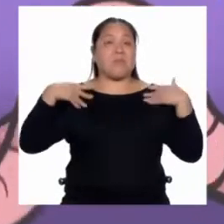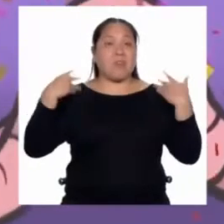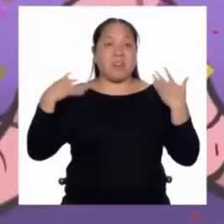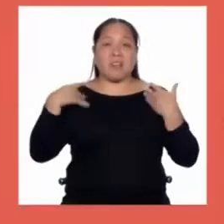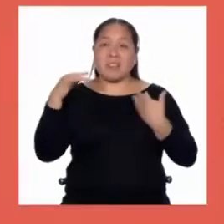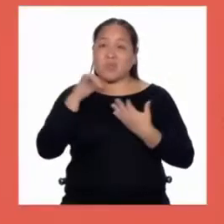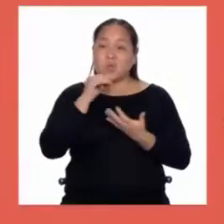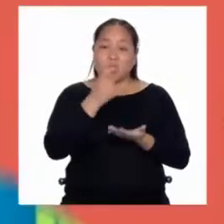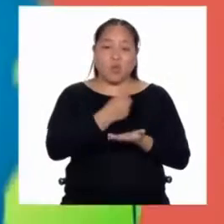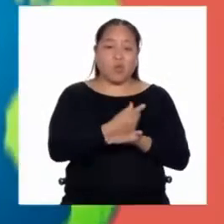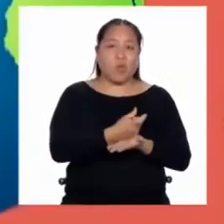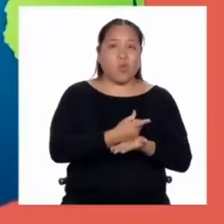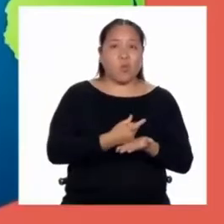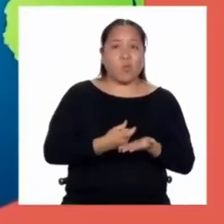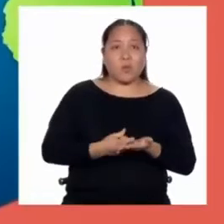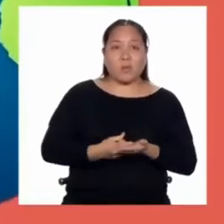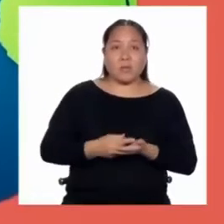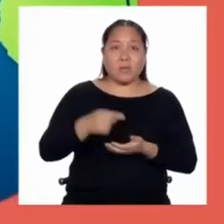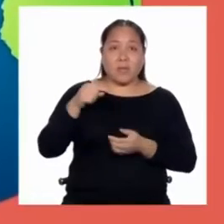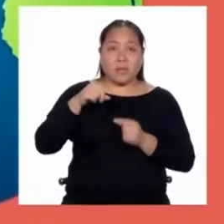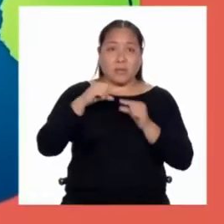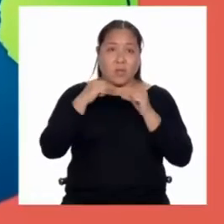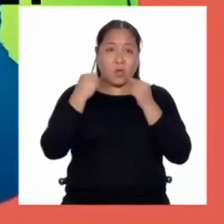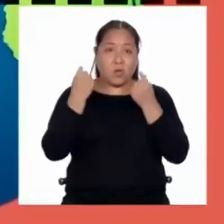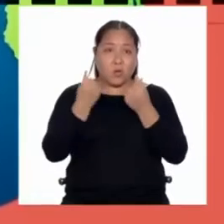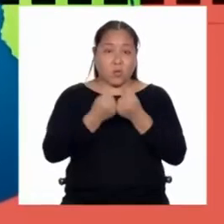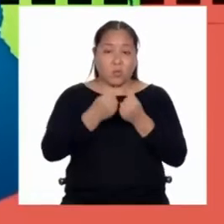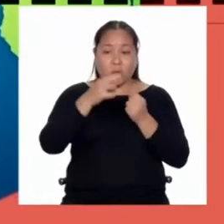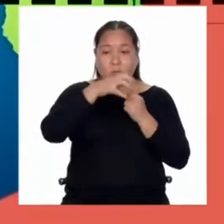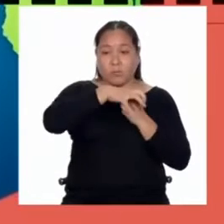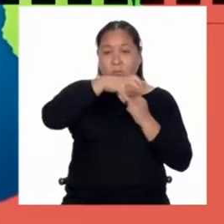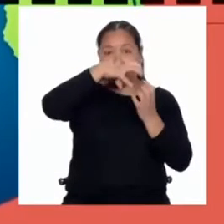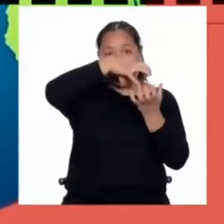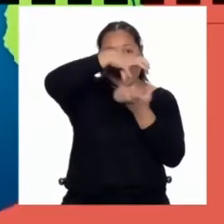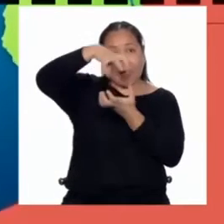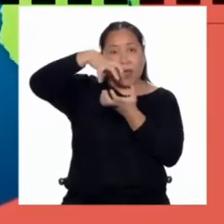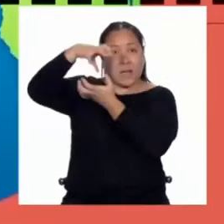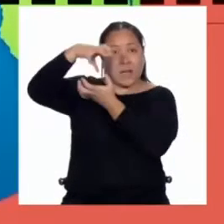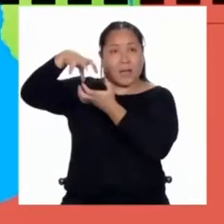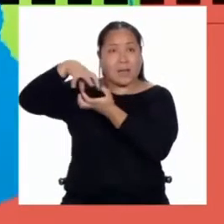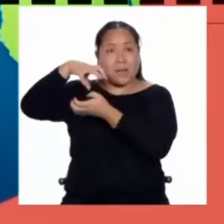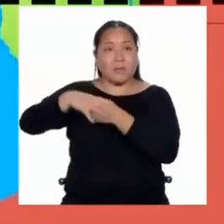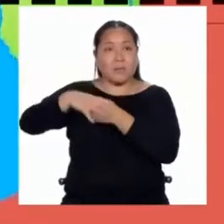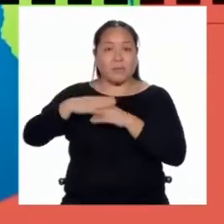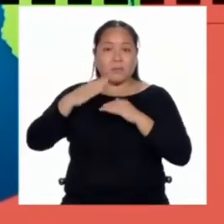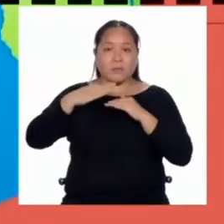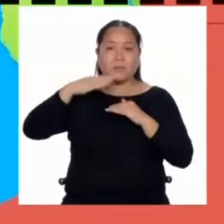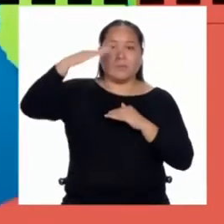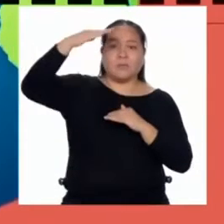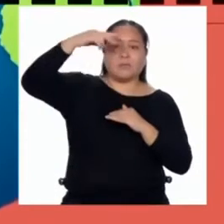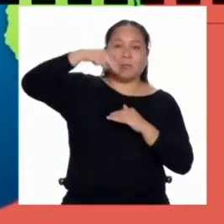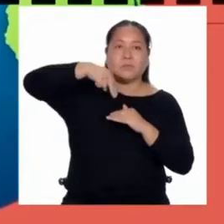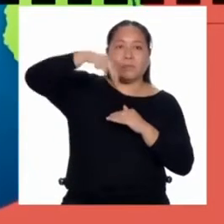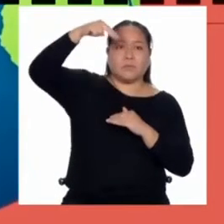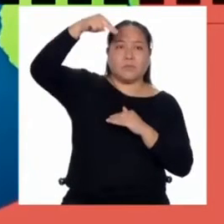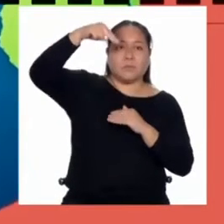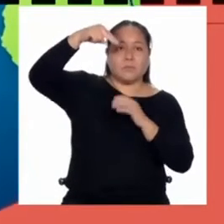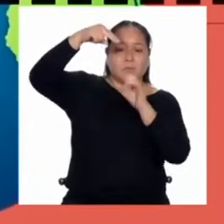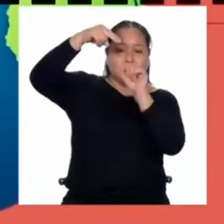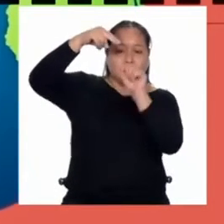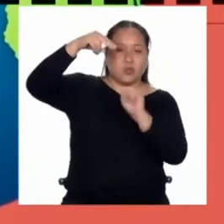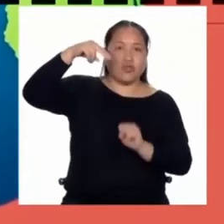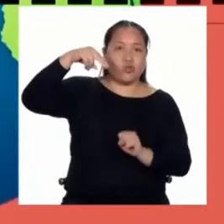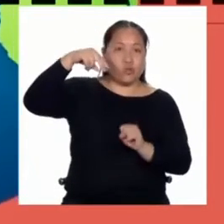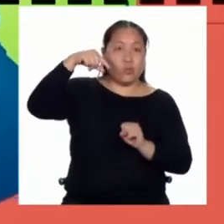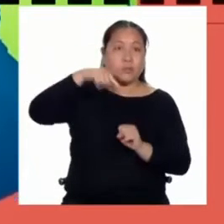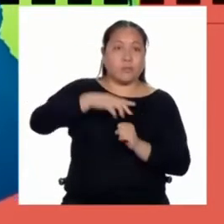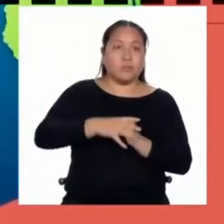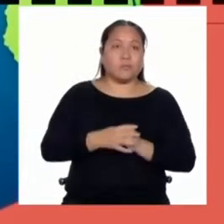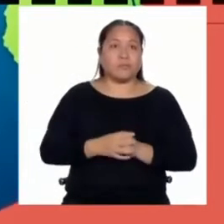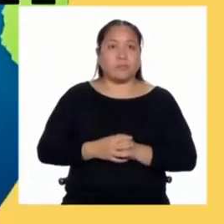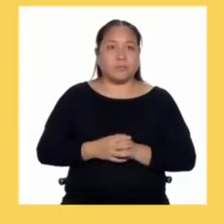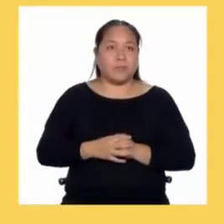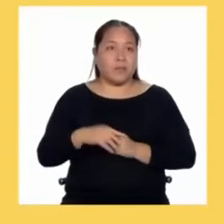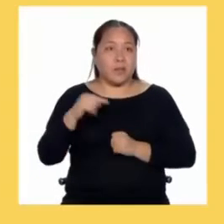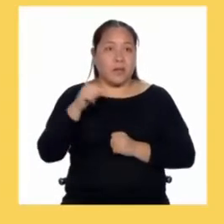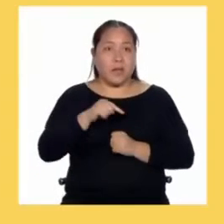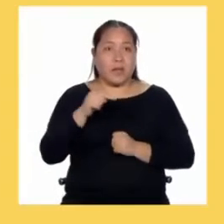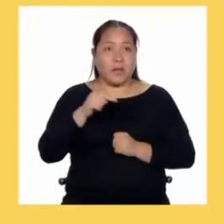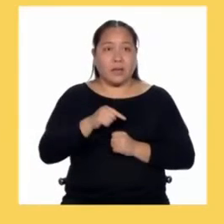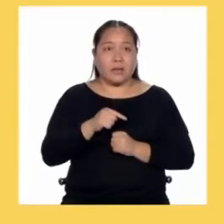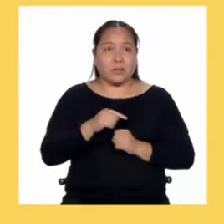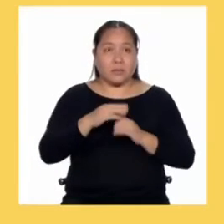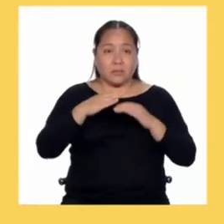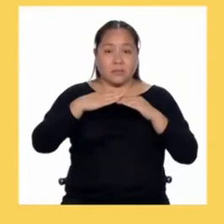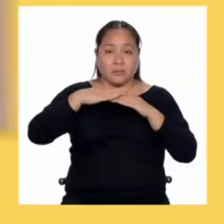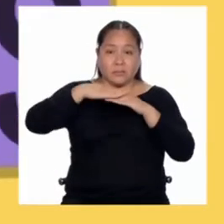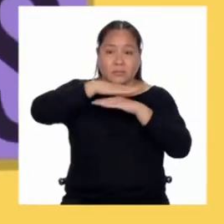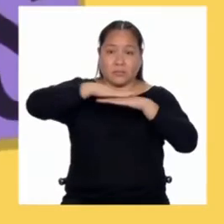lombriz. Este grupo de climas se clasifican entre los hemisferios norte y el hemisferio sur de la Tierra. Debido a estas